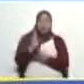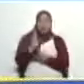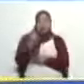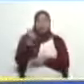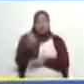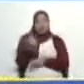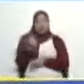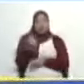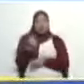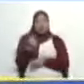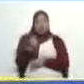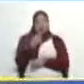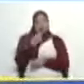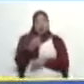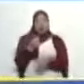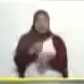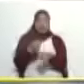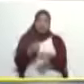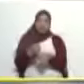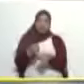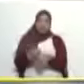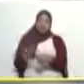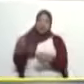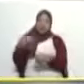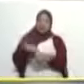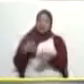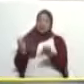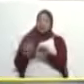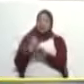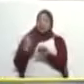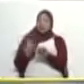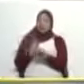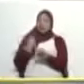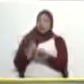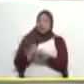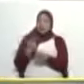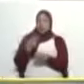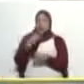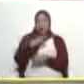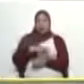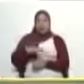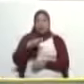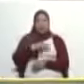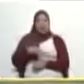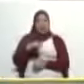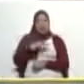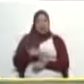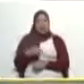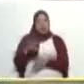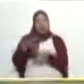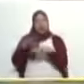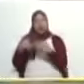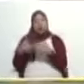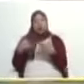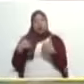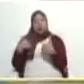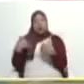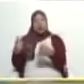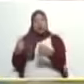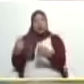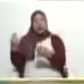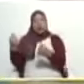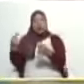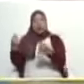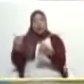platica fast track para los ingresos de los trabajadores, trabajadoras, para las grandes misiones, para la salud, la educación, los CLAC,